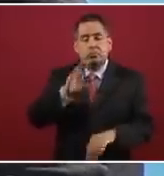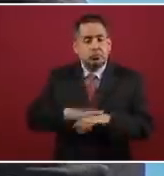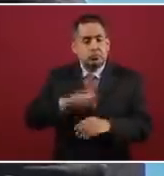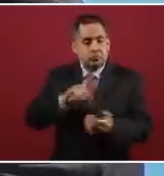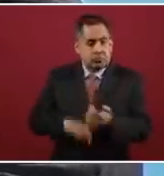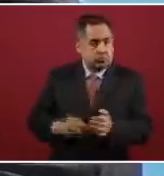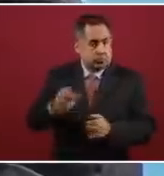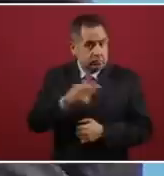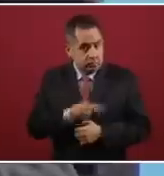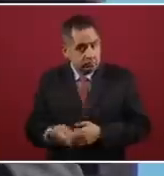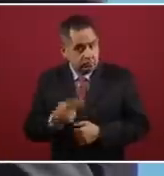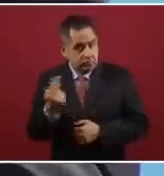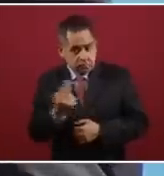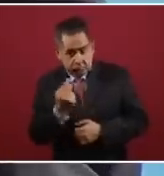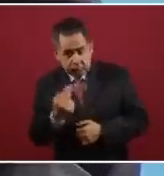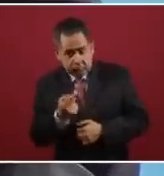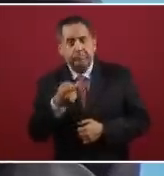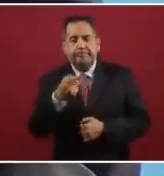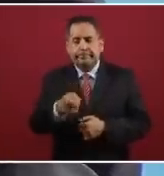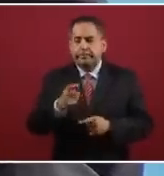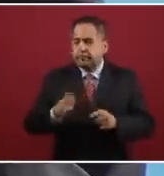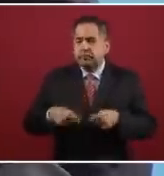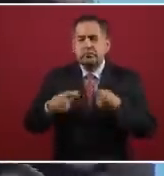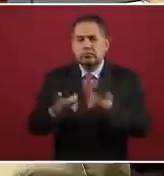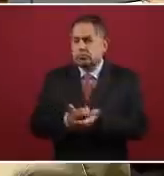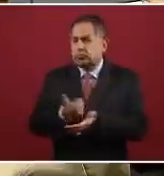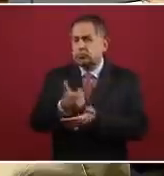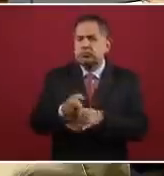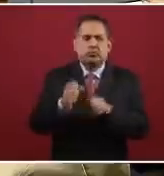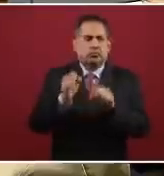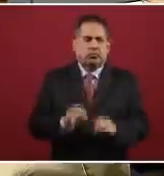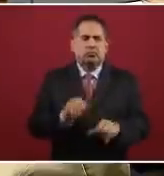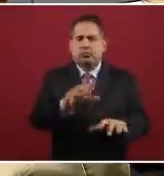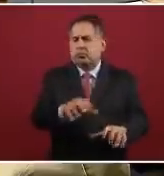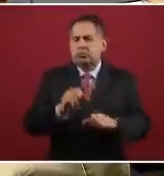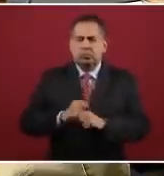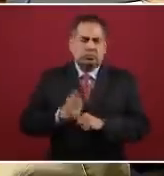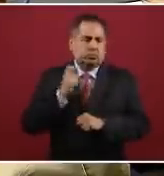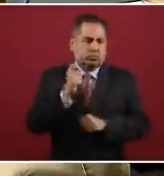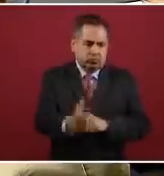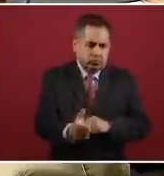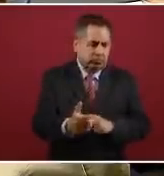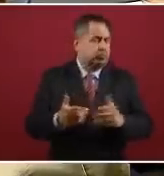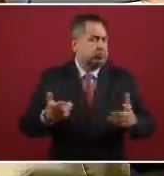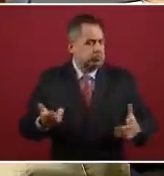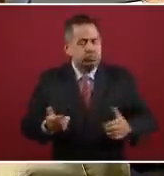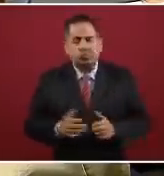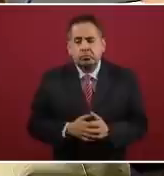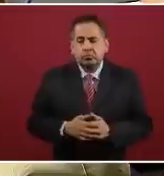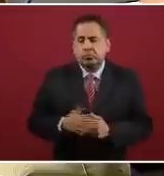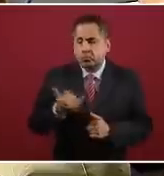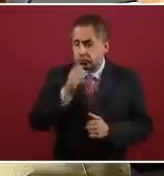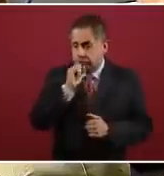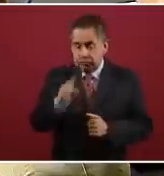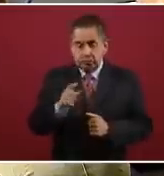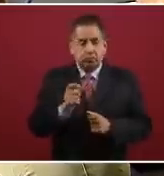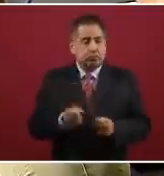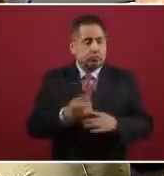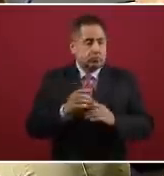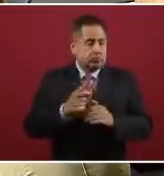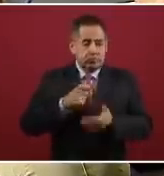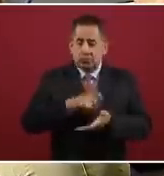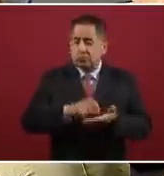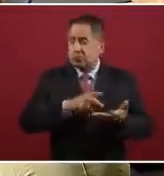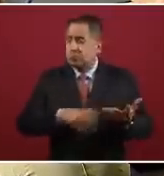más necesitados del país. Y llamo la atención de que se establece un límite de